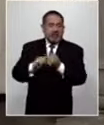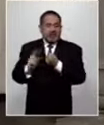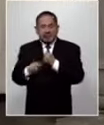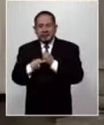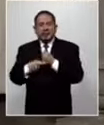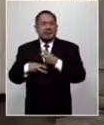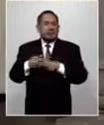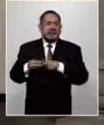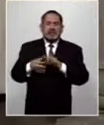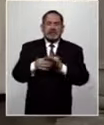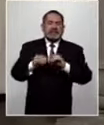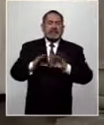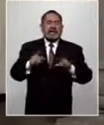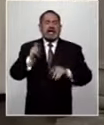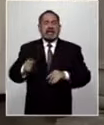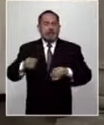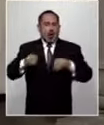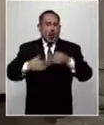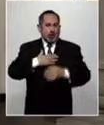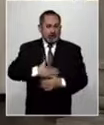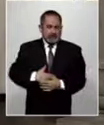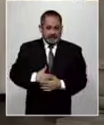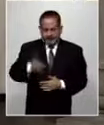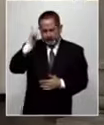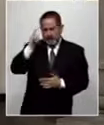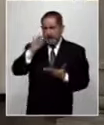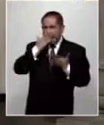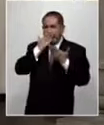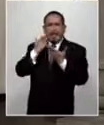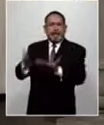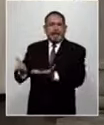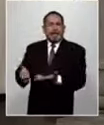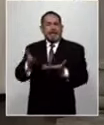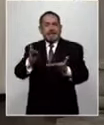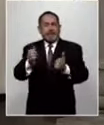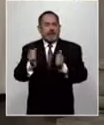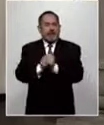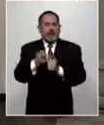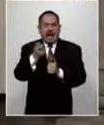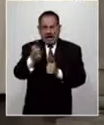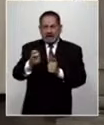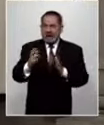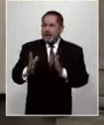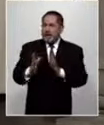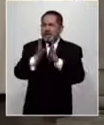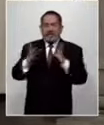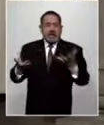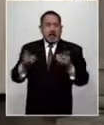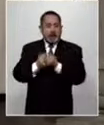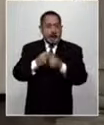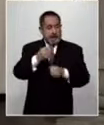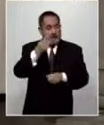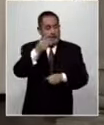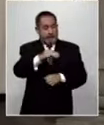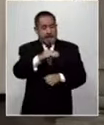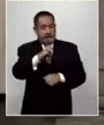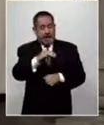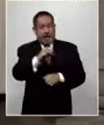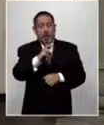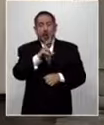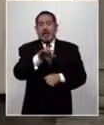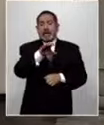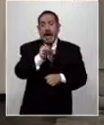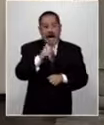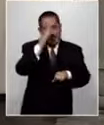busca es la justicia. Enhorabuena por esta colaboración entre Memórica